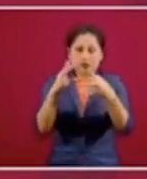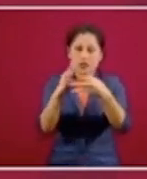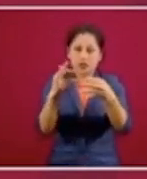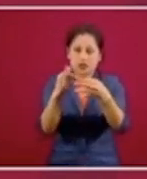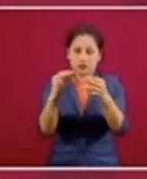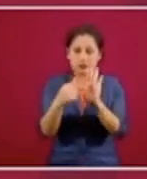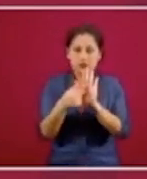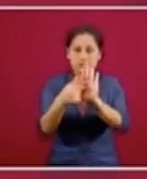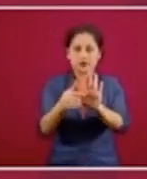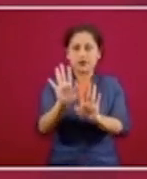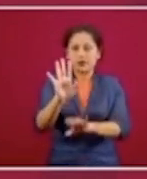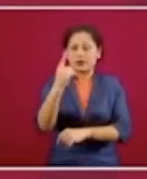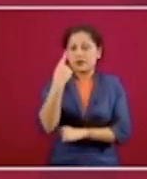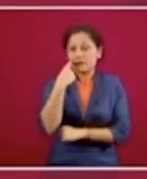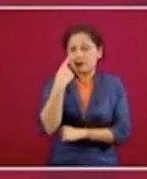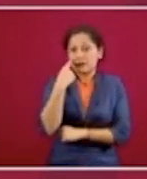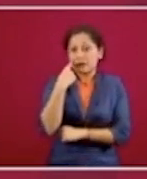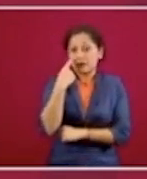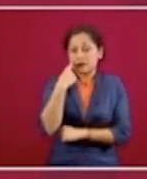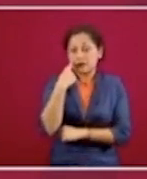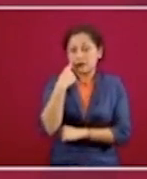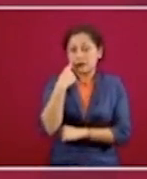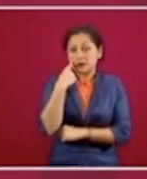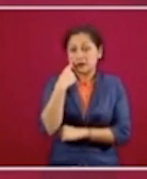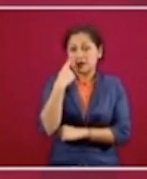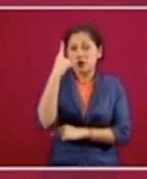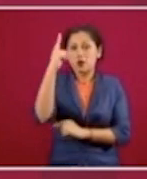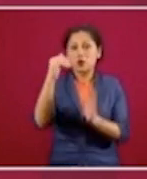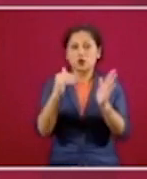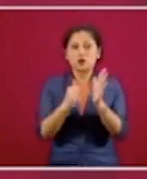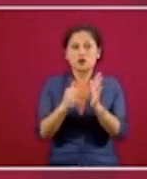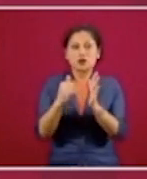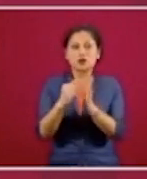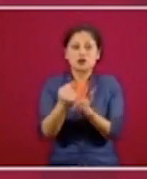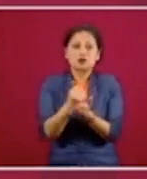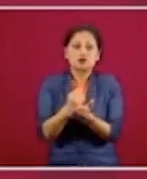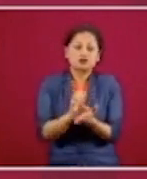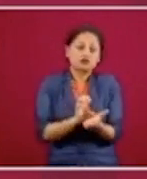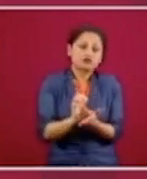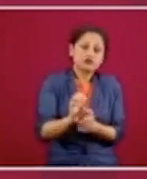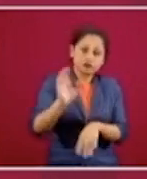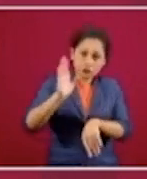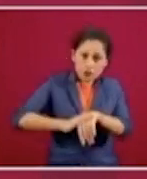aumentar a 1 millón de créditos más